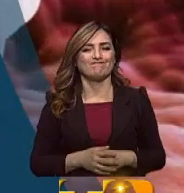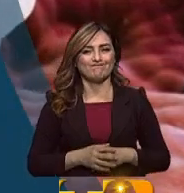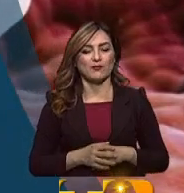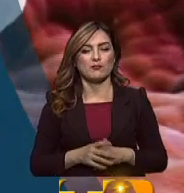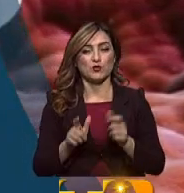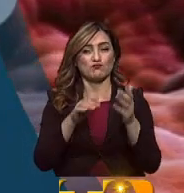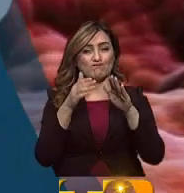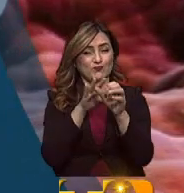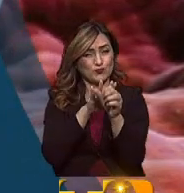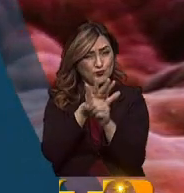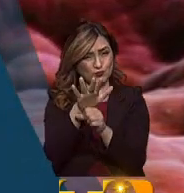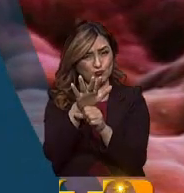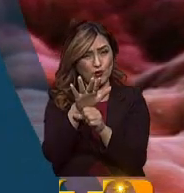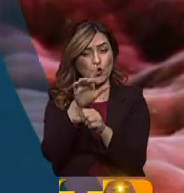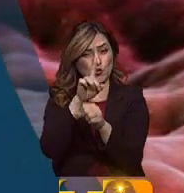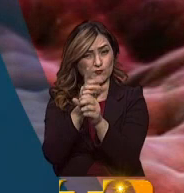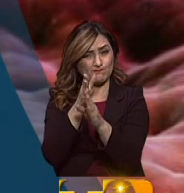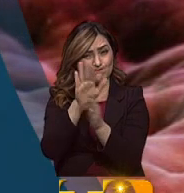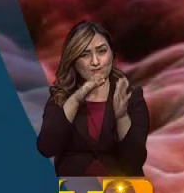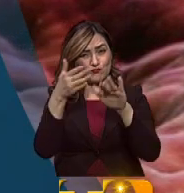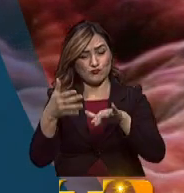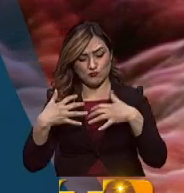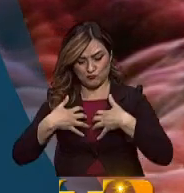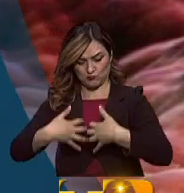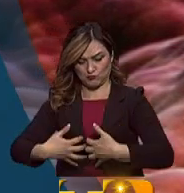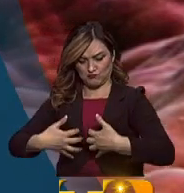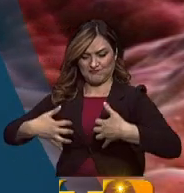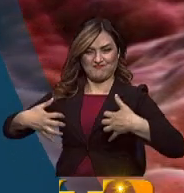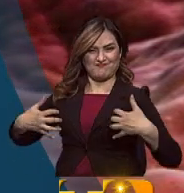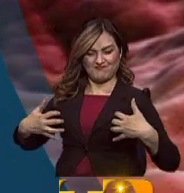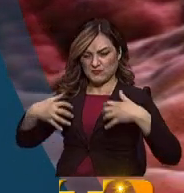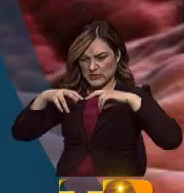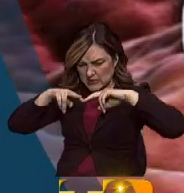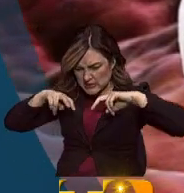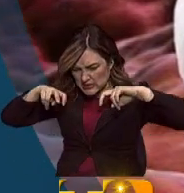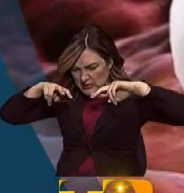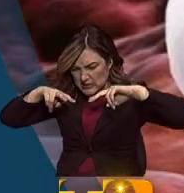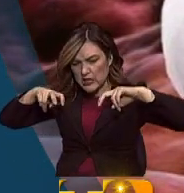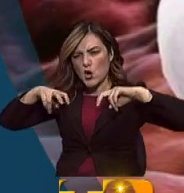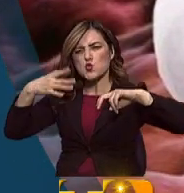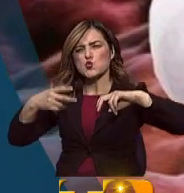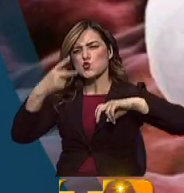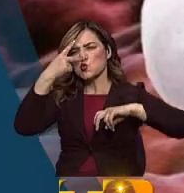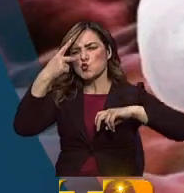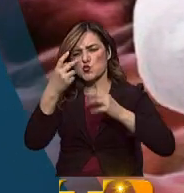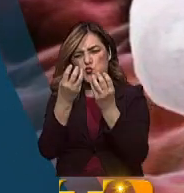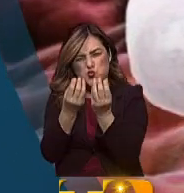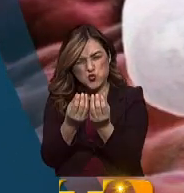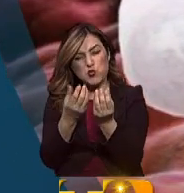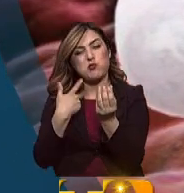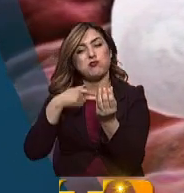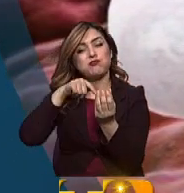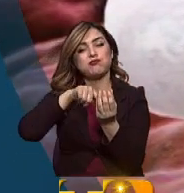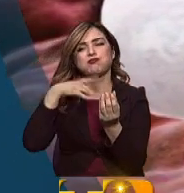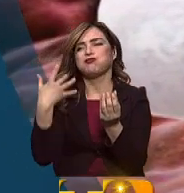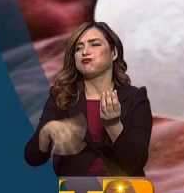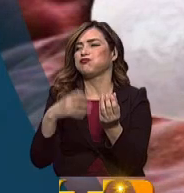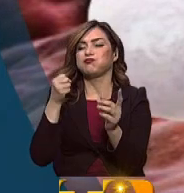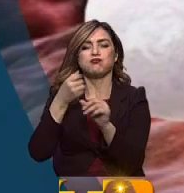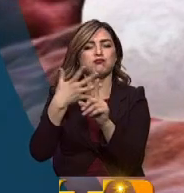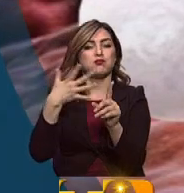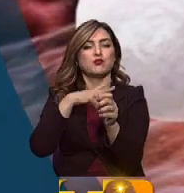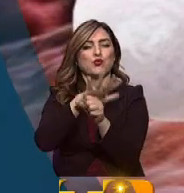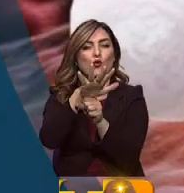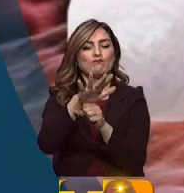COVID-19, han demostrado claramente que los testículos son órganos afectados directamente por el virus del SARS-CoV-2.